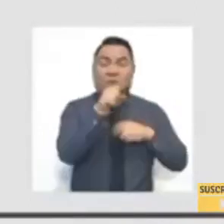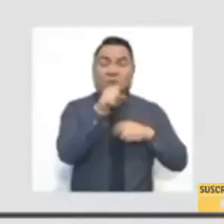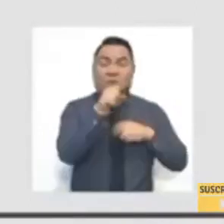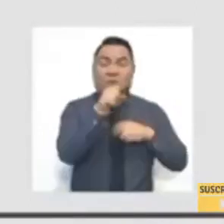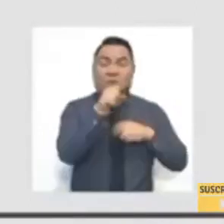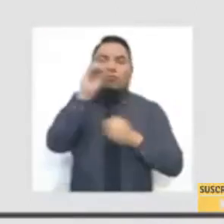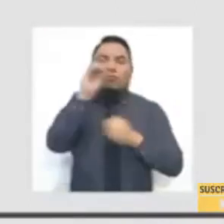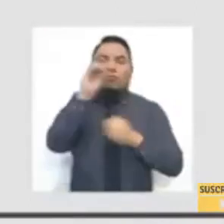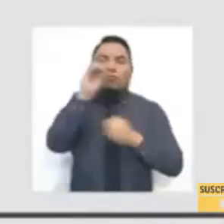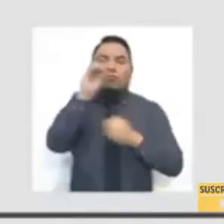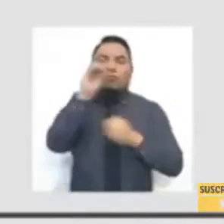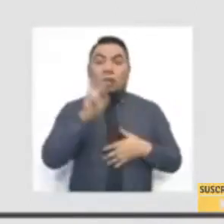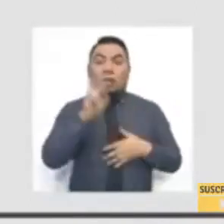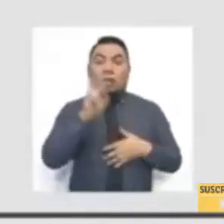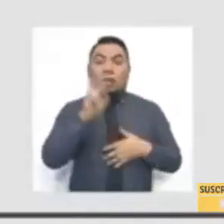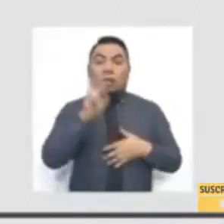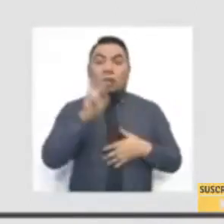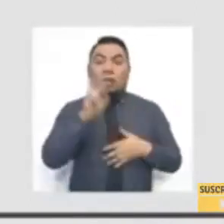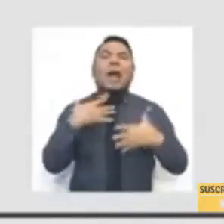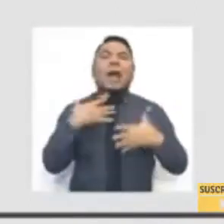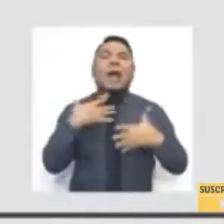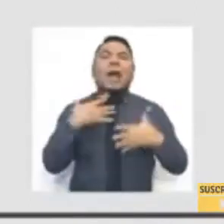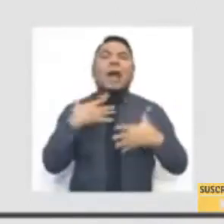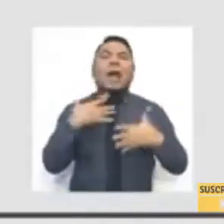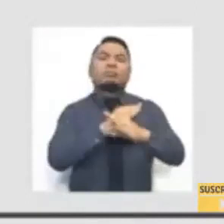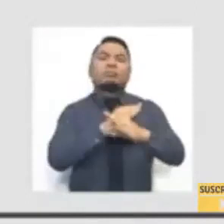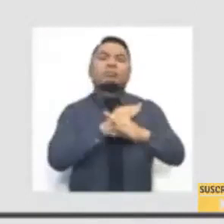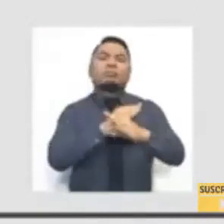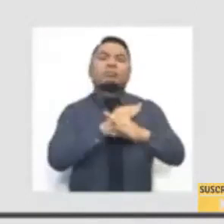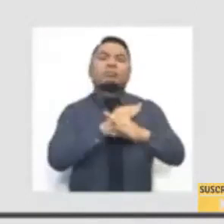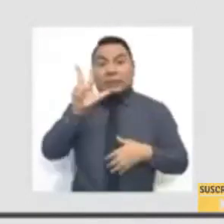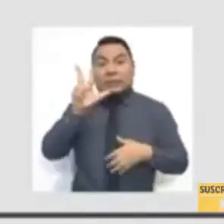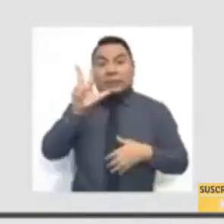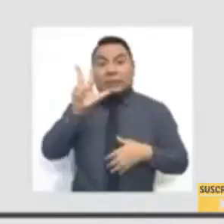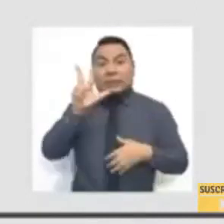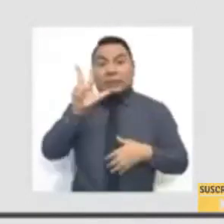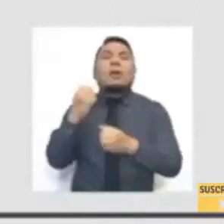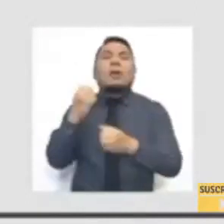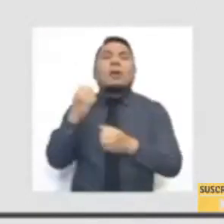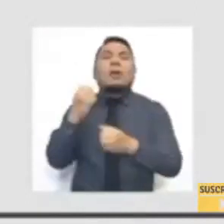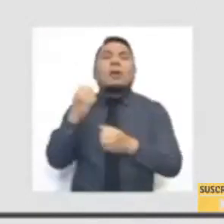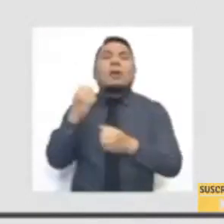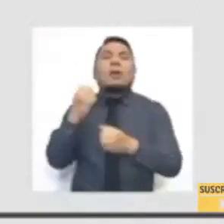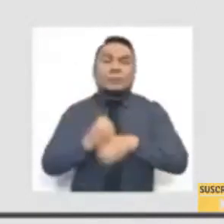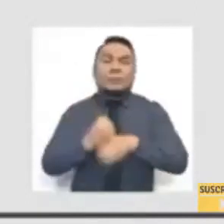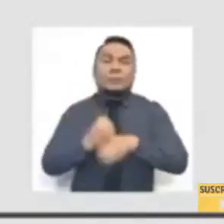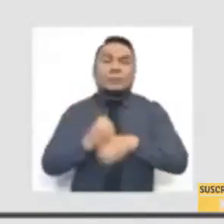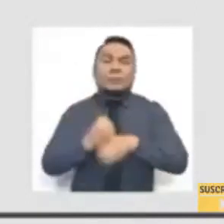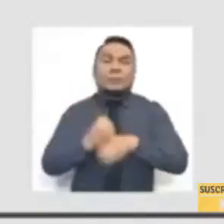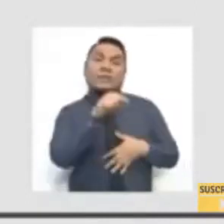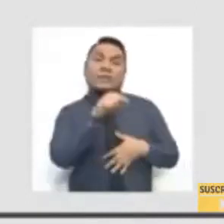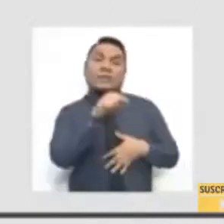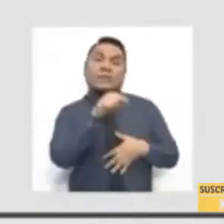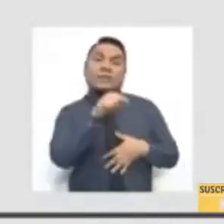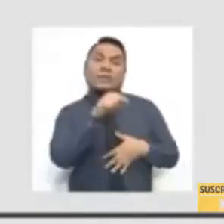Bicentenario. Bloque 2, salud y manejo de la pandemia. Bloque 3, economía y promoción del empleo. Bloque 4,